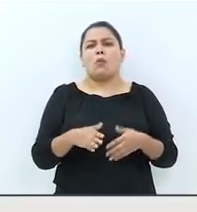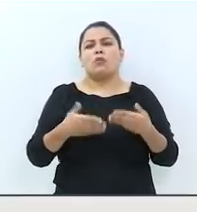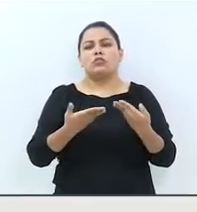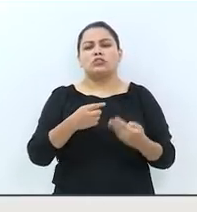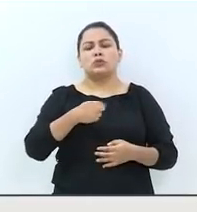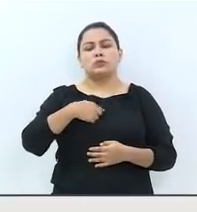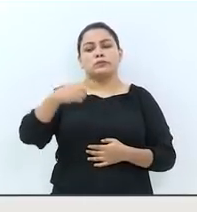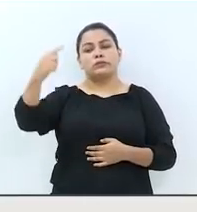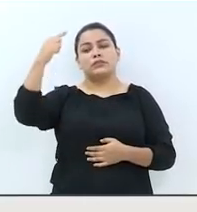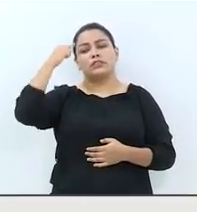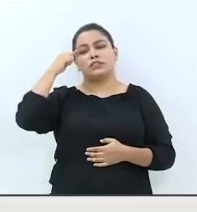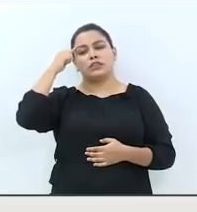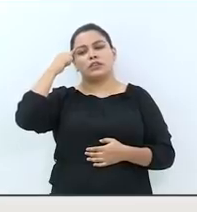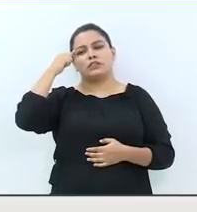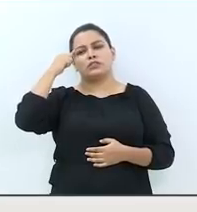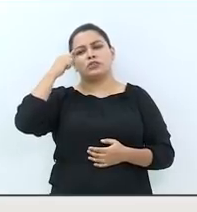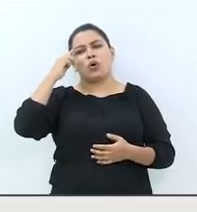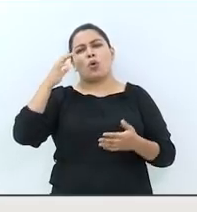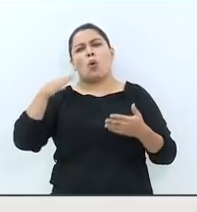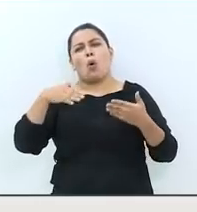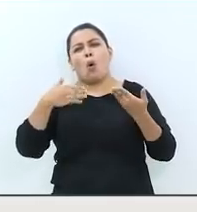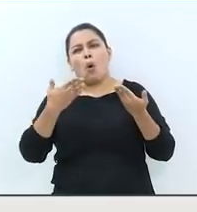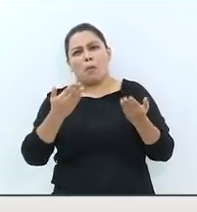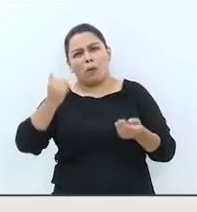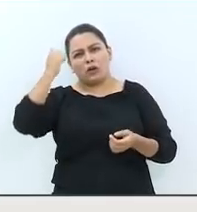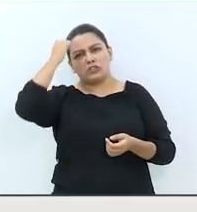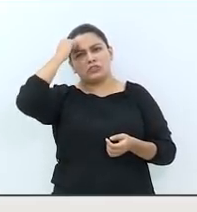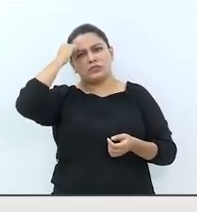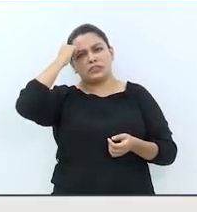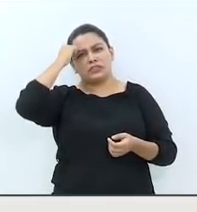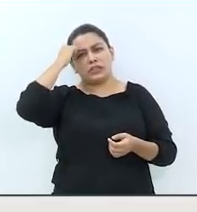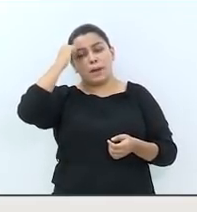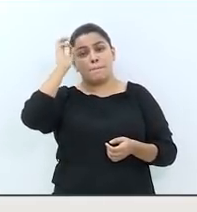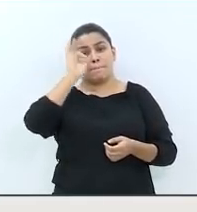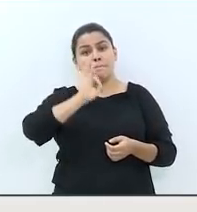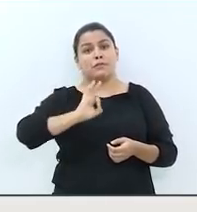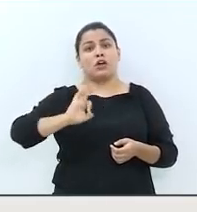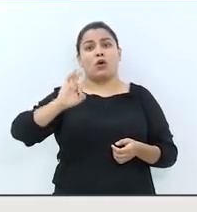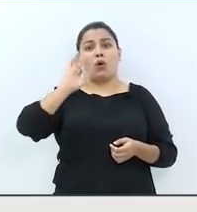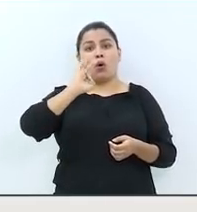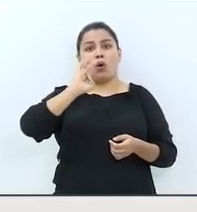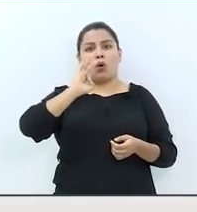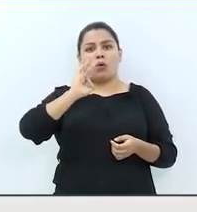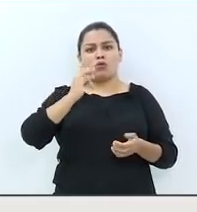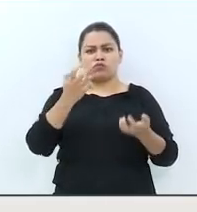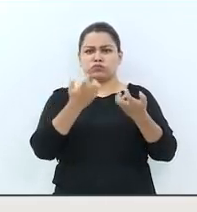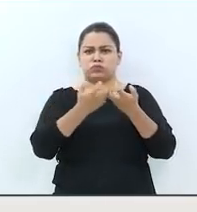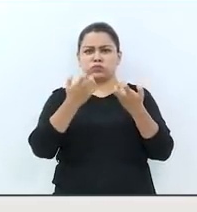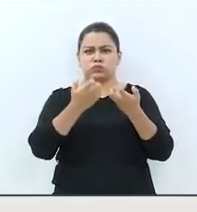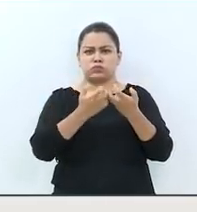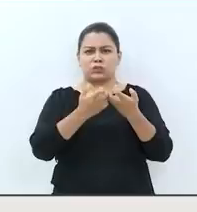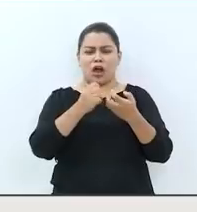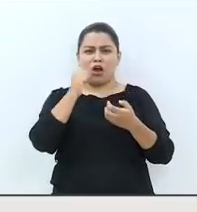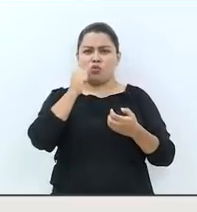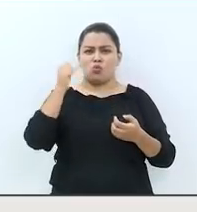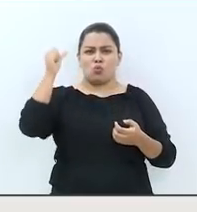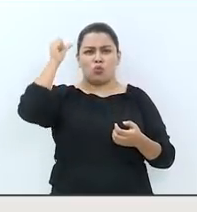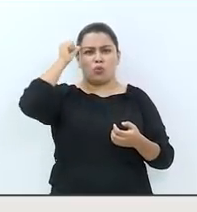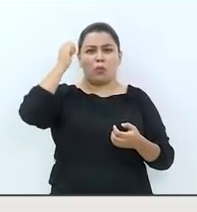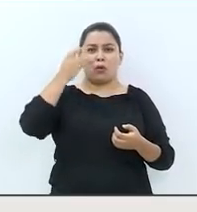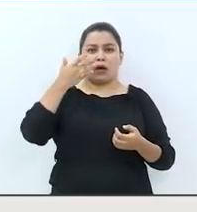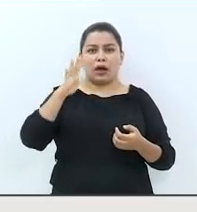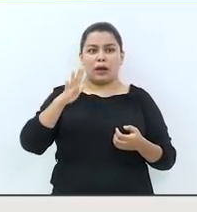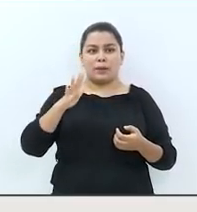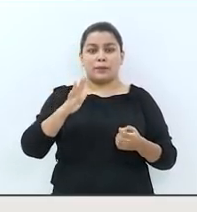pensar, y entonces, ¿cómo es esto? Que estos aprendizajes pueden ser mucho más efectivos entre pares que entre adultos, por ejemplo,